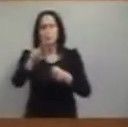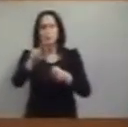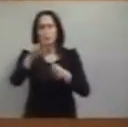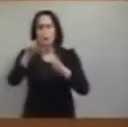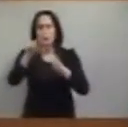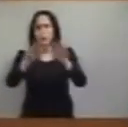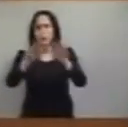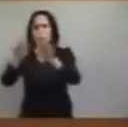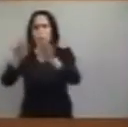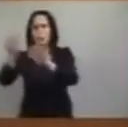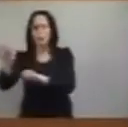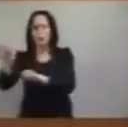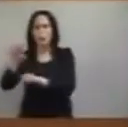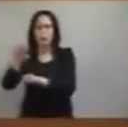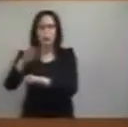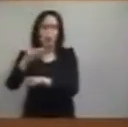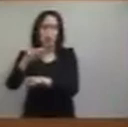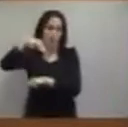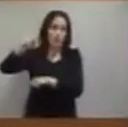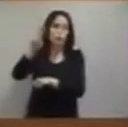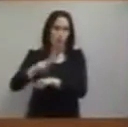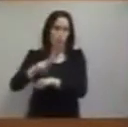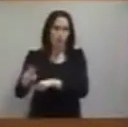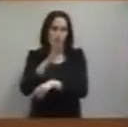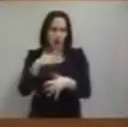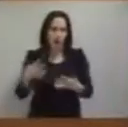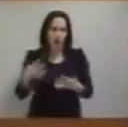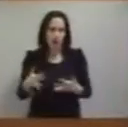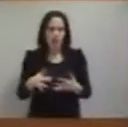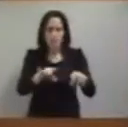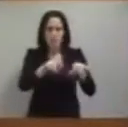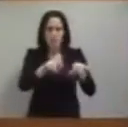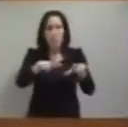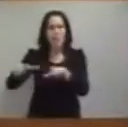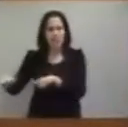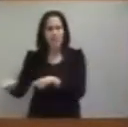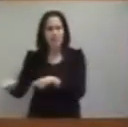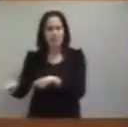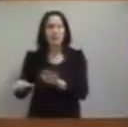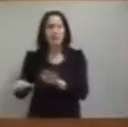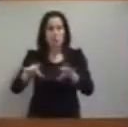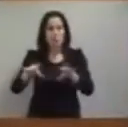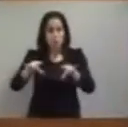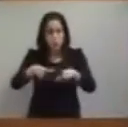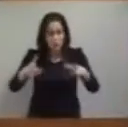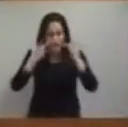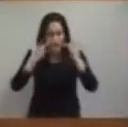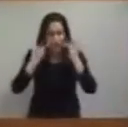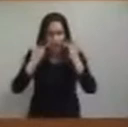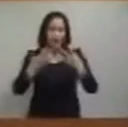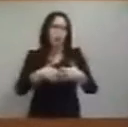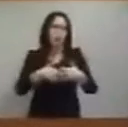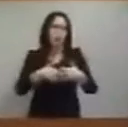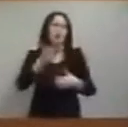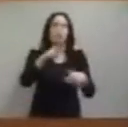531.844 metros cuadrados disponibles de parcelas, pero la superficie neta industrial, que no son solo